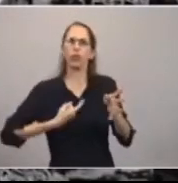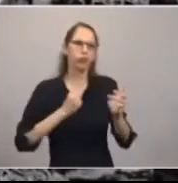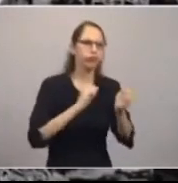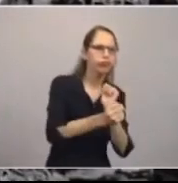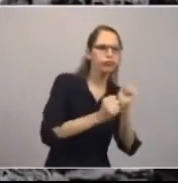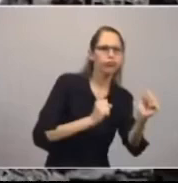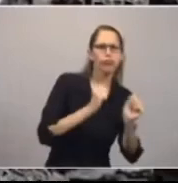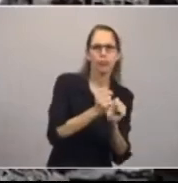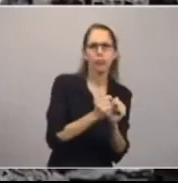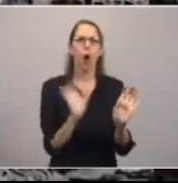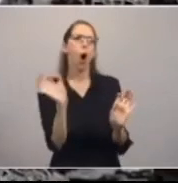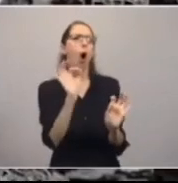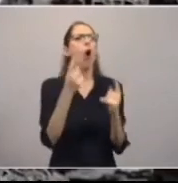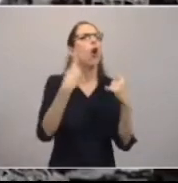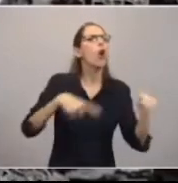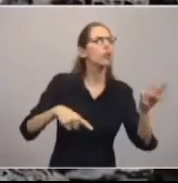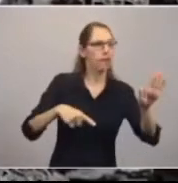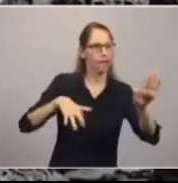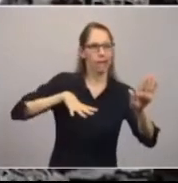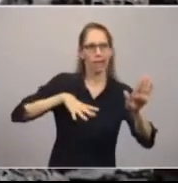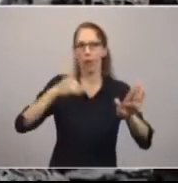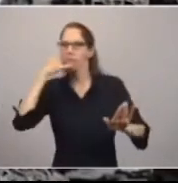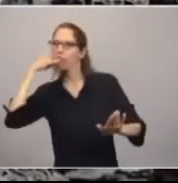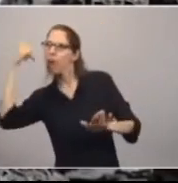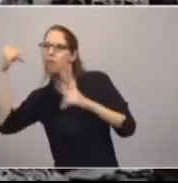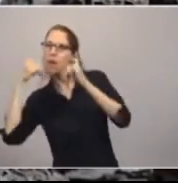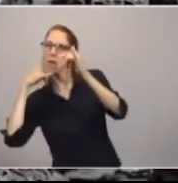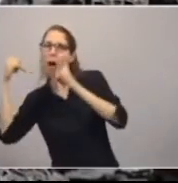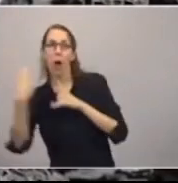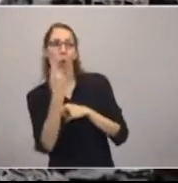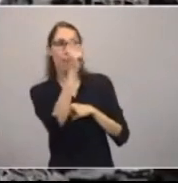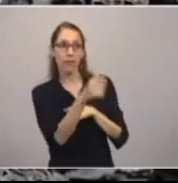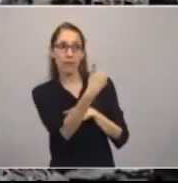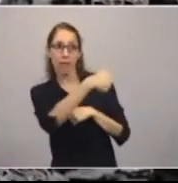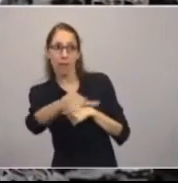teléfono, reemplazando a alguien. Bueno, todo eso es la industria argentina.